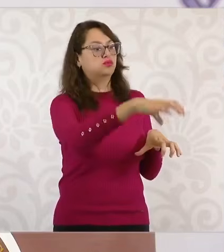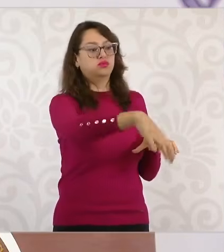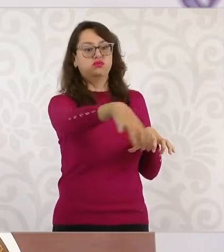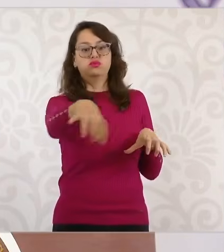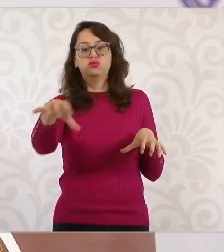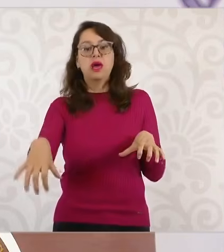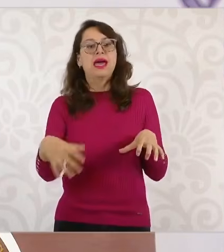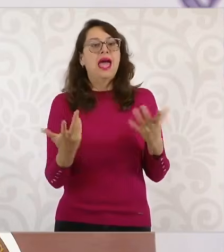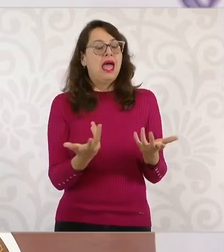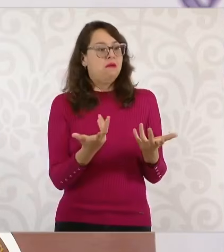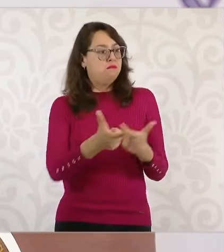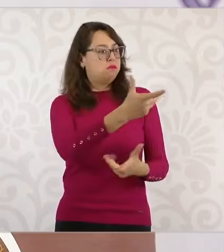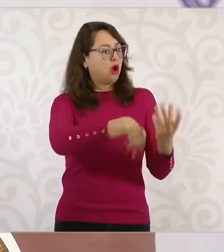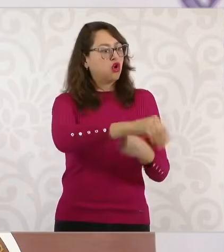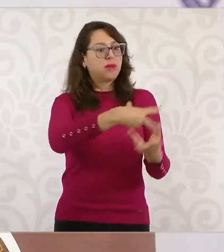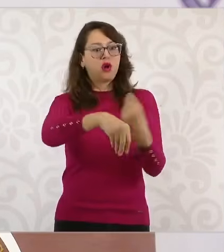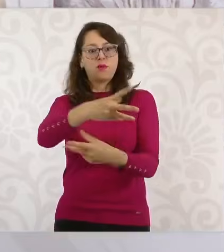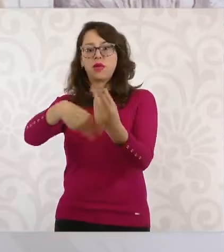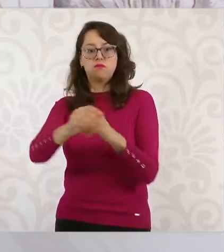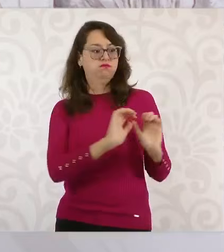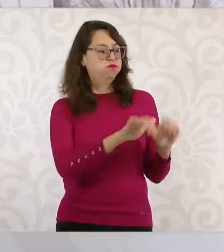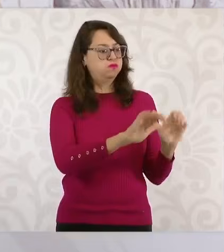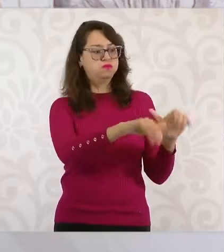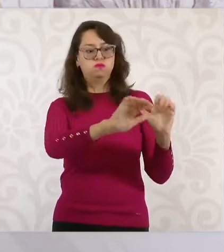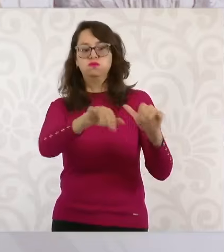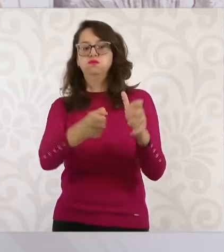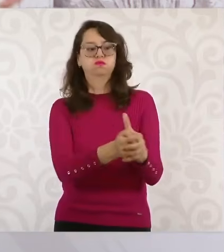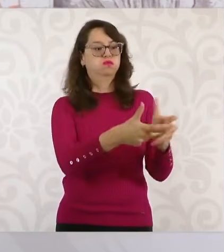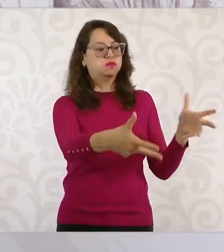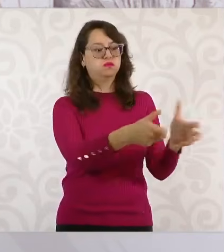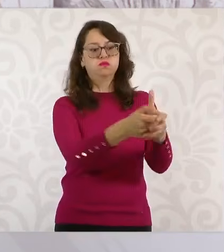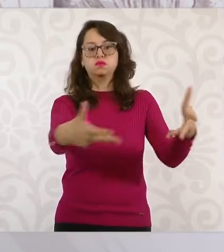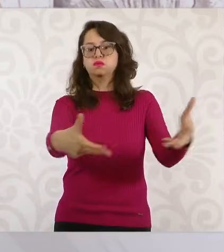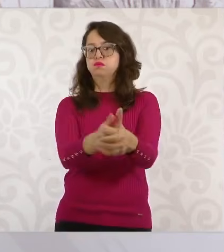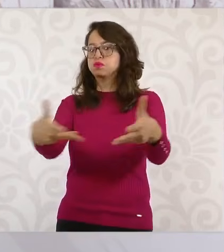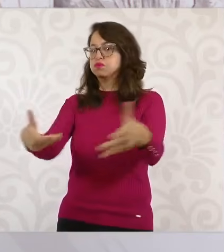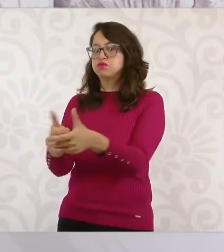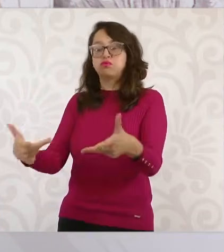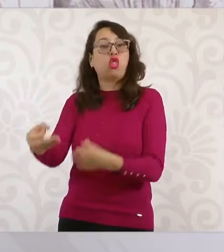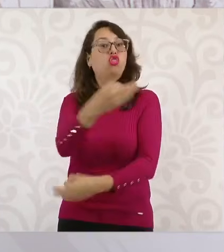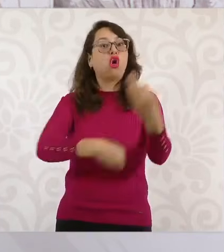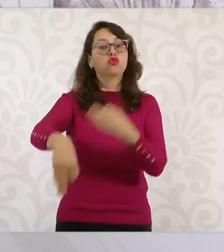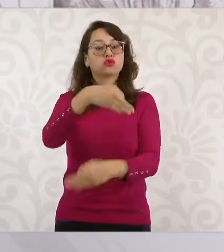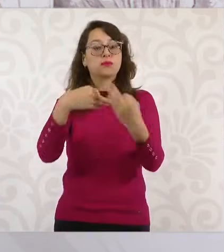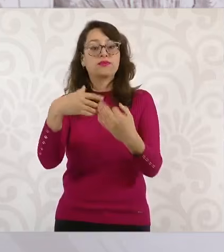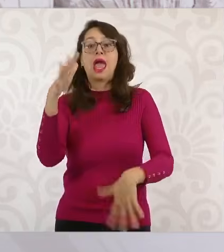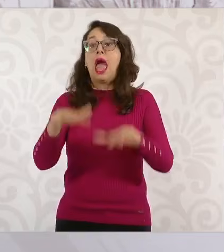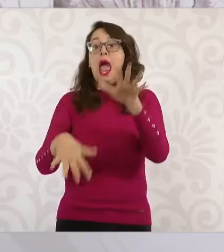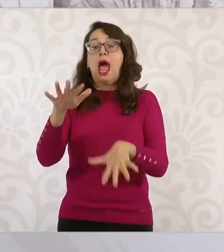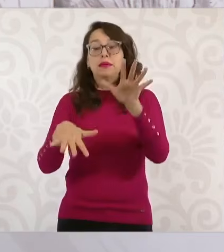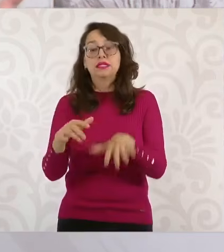algo relevante también. A veces algún sector que tiene más estacionalidad que otro puede estar